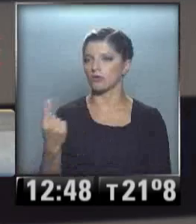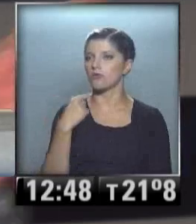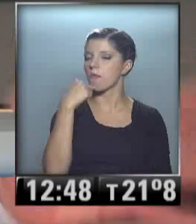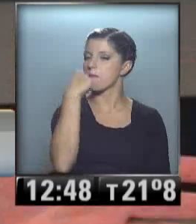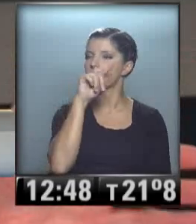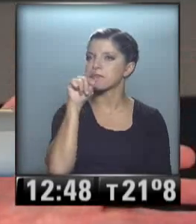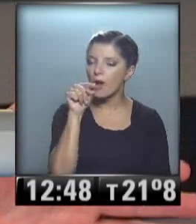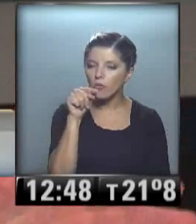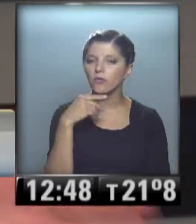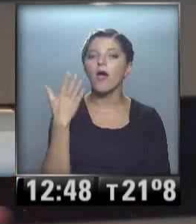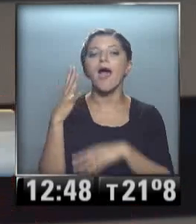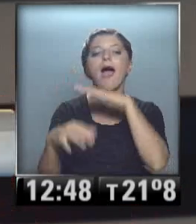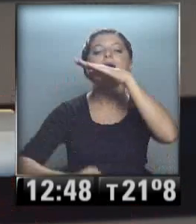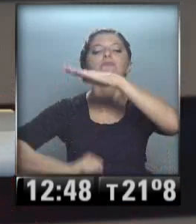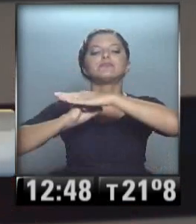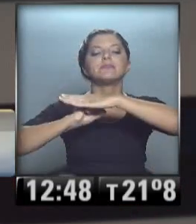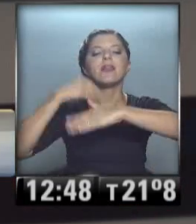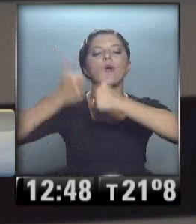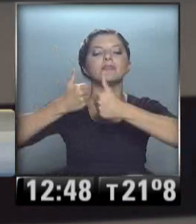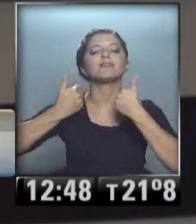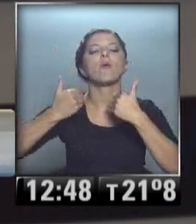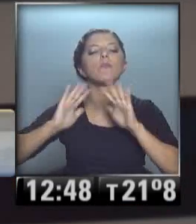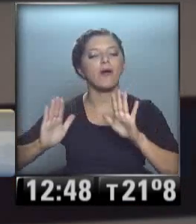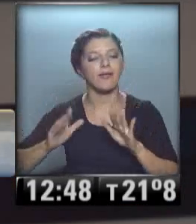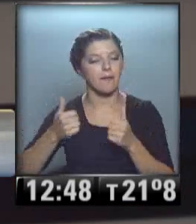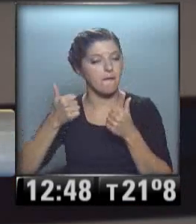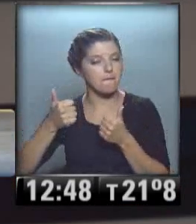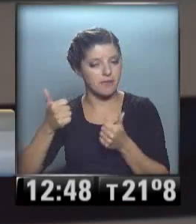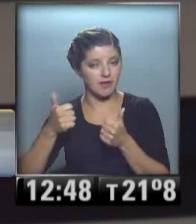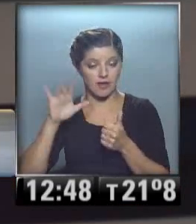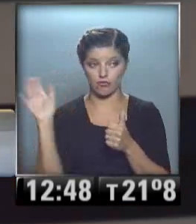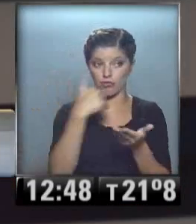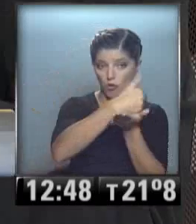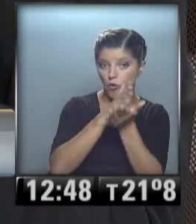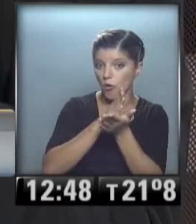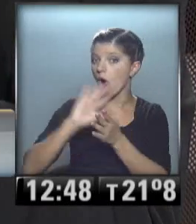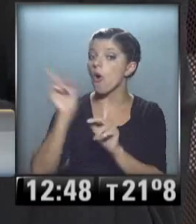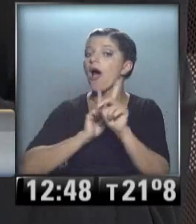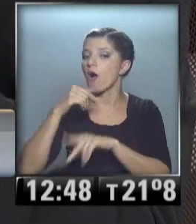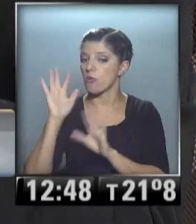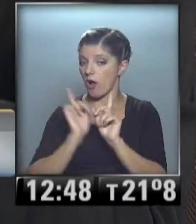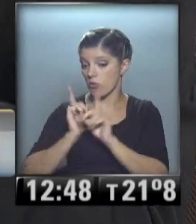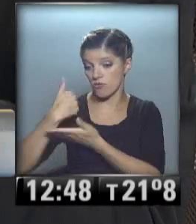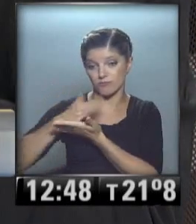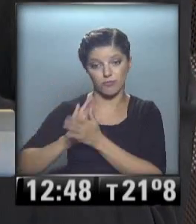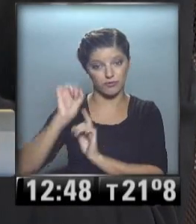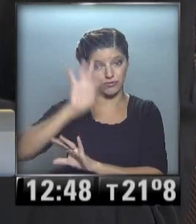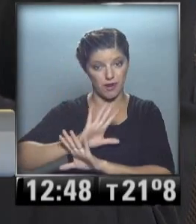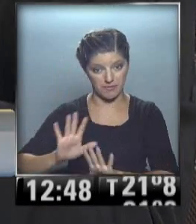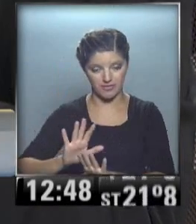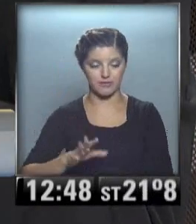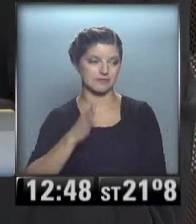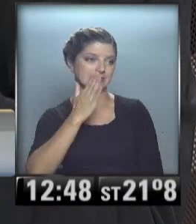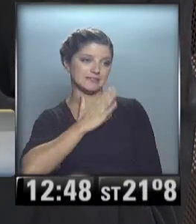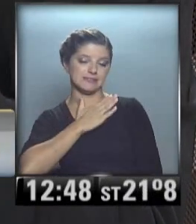la competencia es positiva en todos los rubros o en rubros determinados. Para mí, claramente, el punto